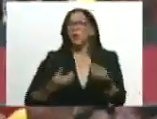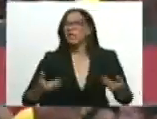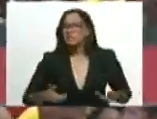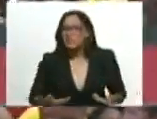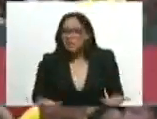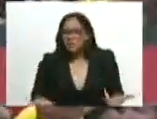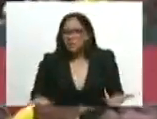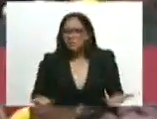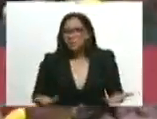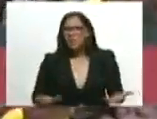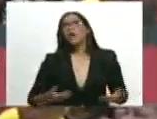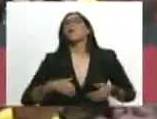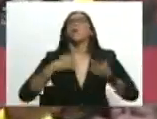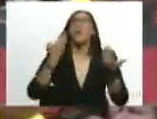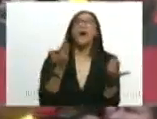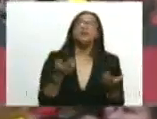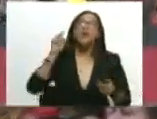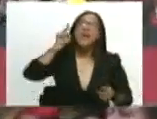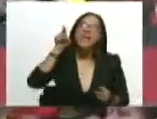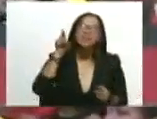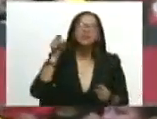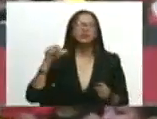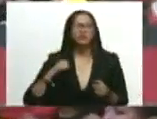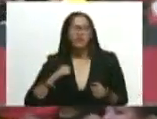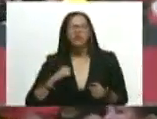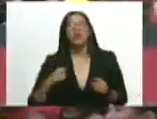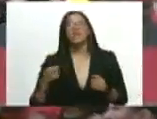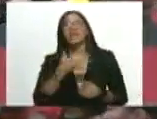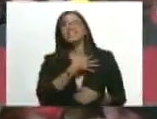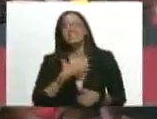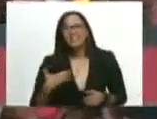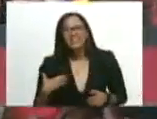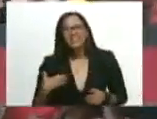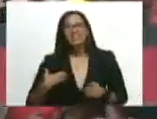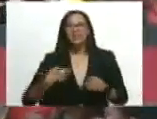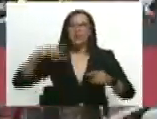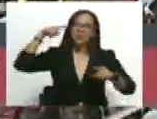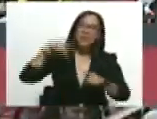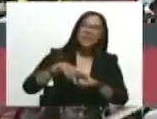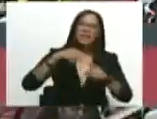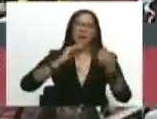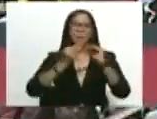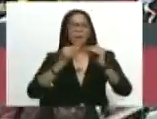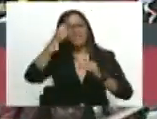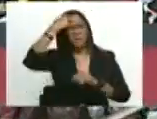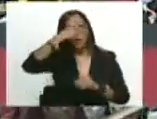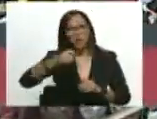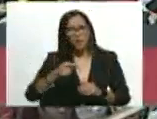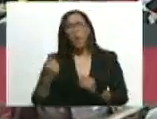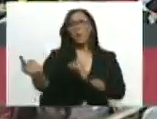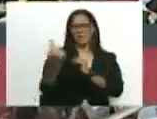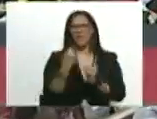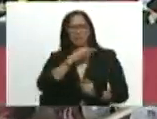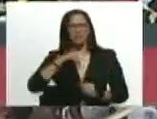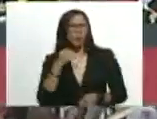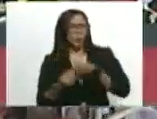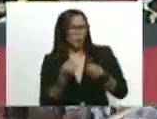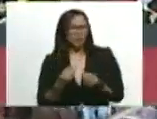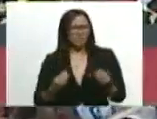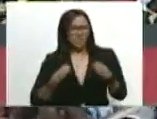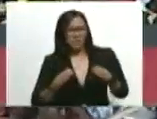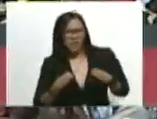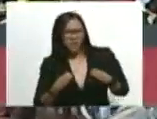cuando ellos son los que han intentado quebrantar la moral del pueblo van a venir a decirnos a nosotros Cómo se